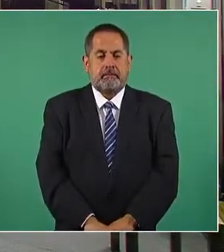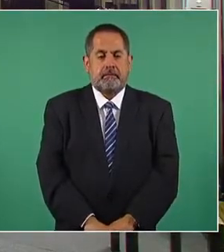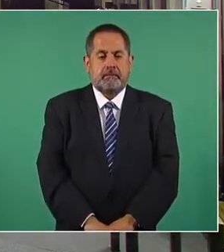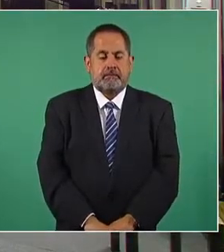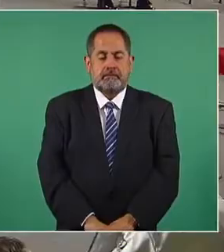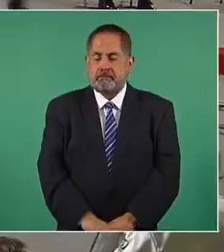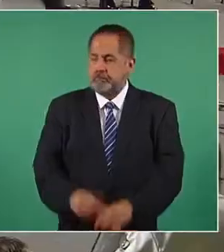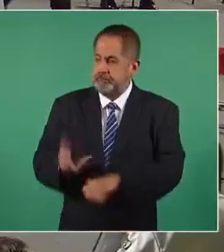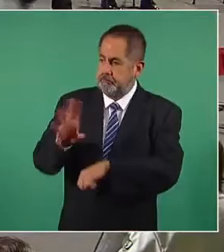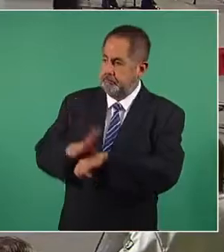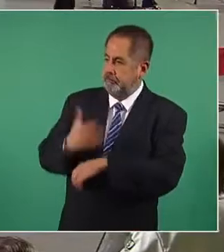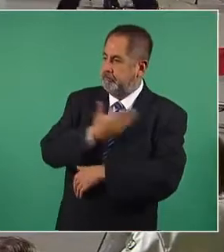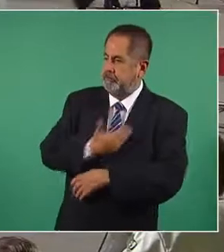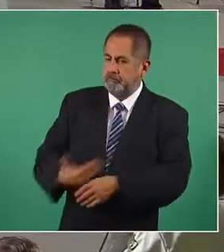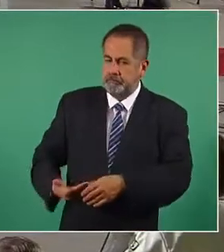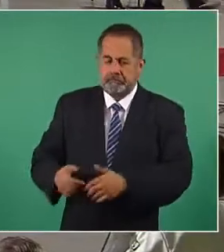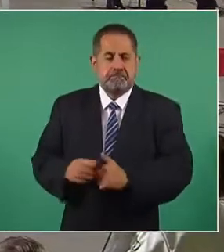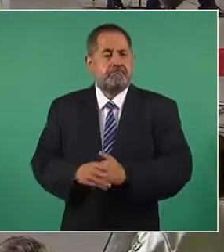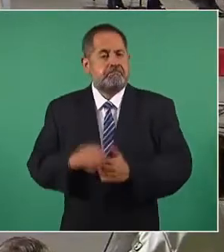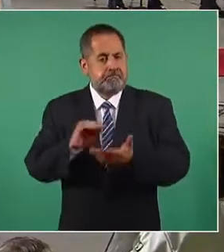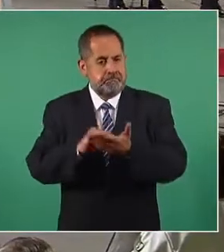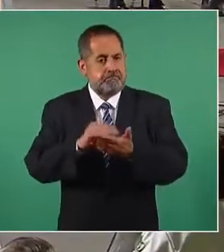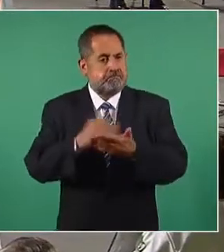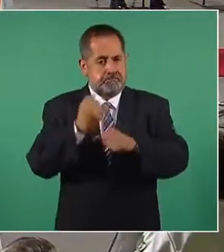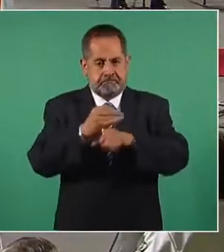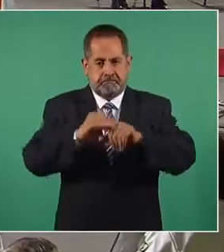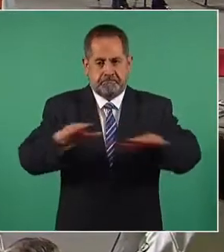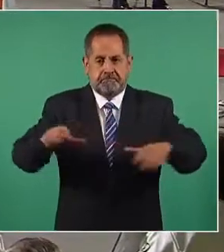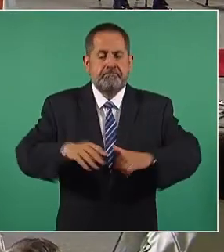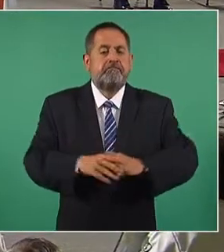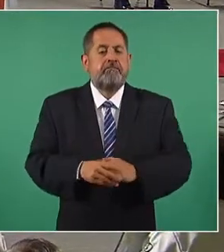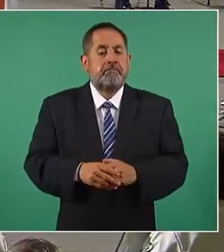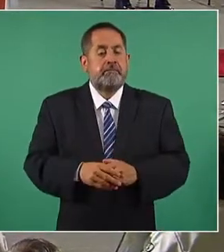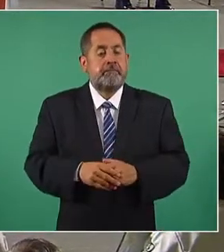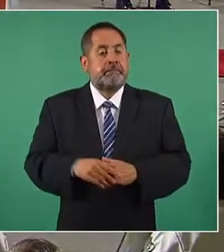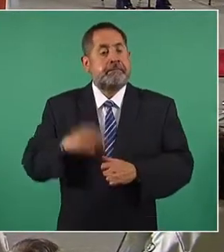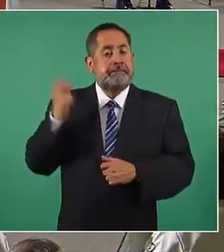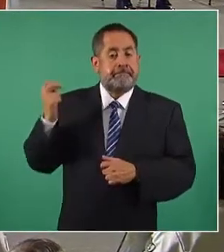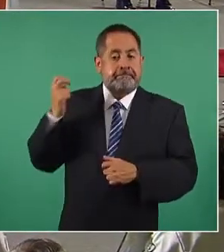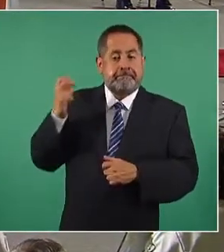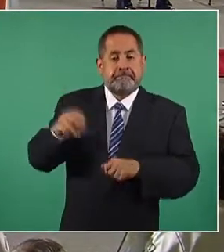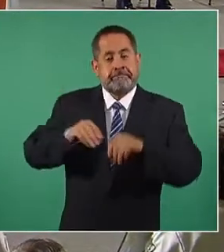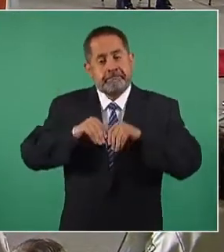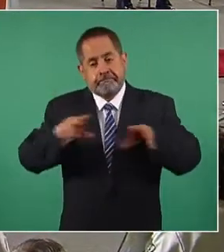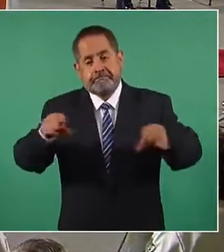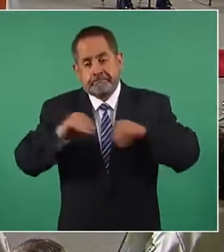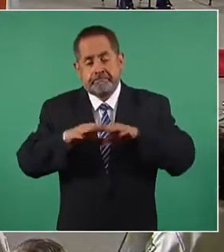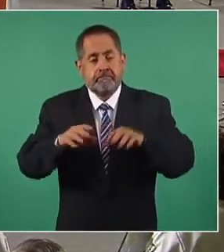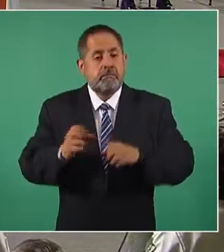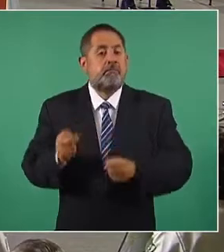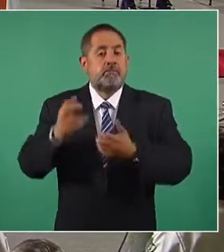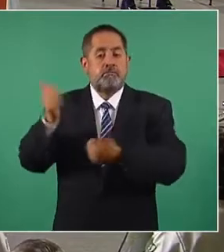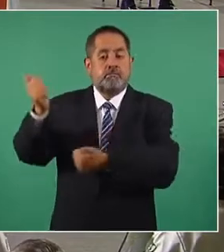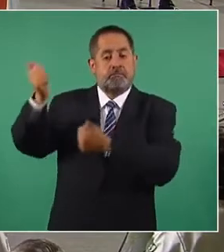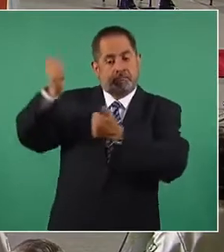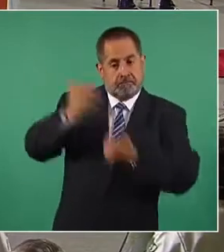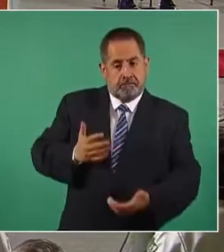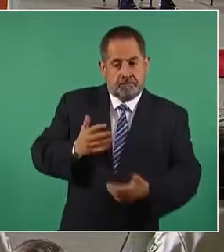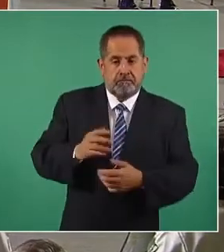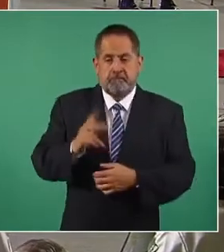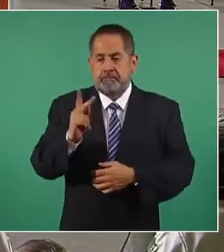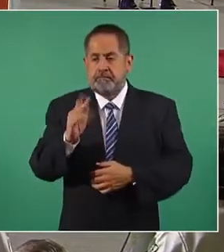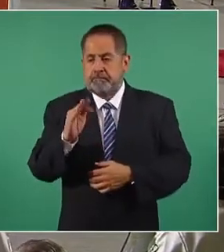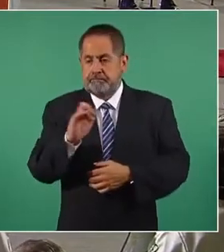Con permiso, señor presidente, continuamos con el informe. Este es el informe de la distribución de las vacunas que arribaron a nuestro país, las